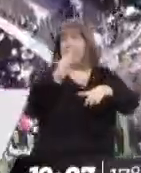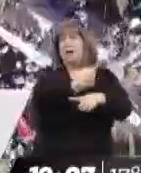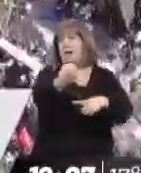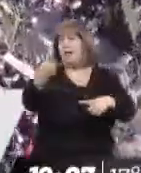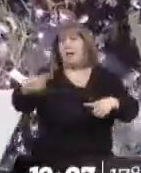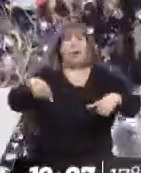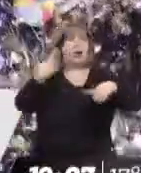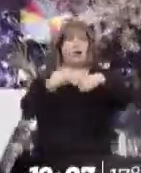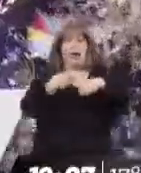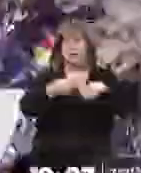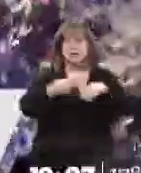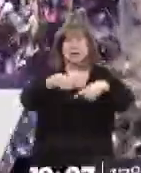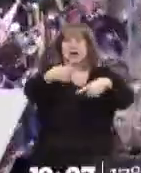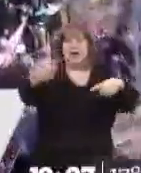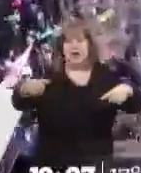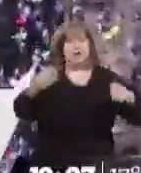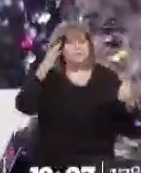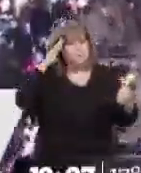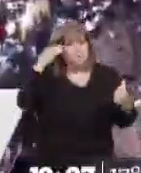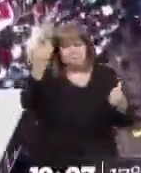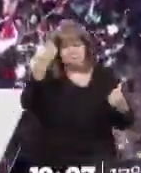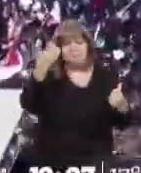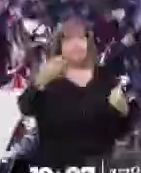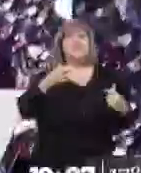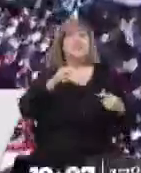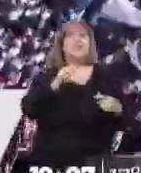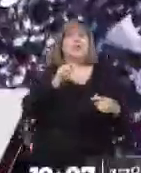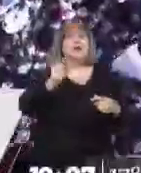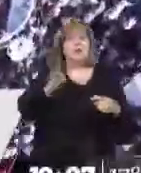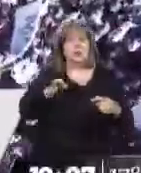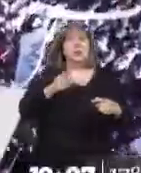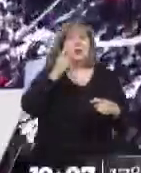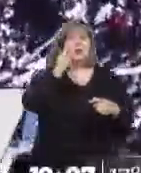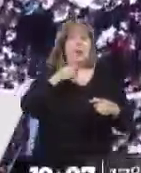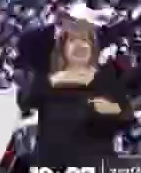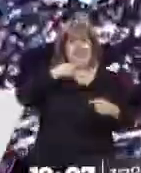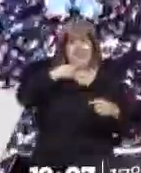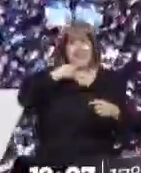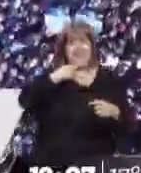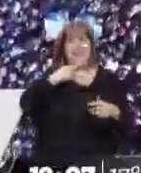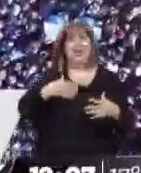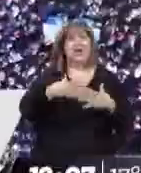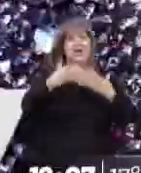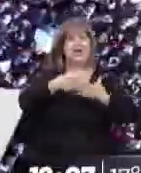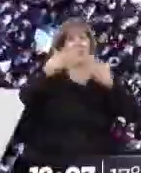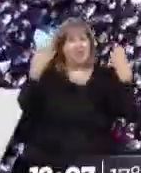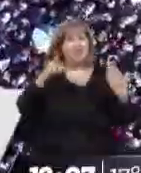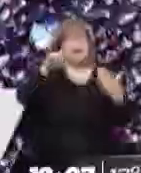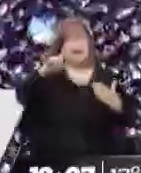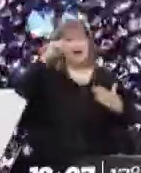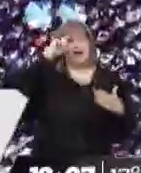especial a la lealtad peronista y que, por supuesto, como lo escuchamos en la voz de Daer en la CGT, buscan también lugar